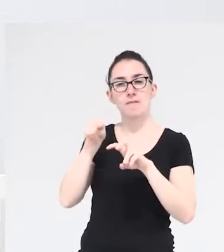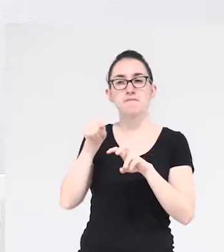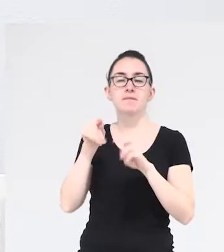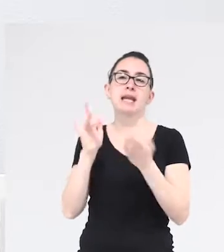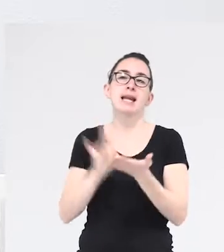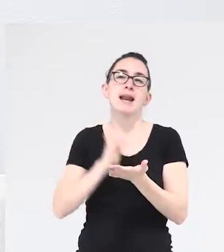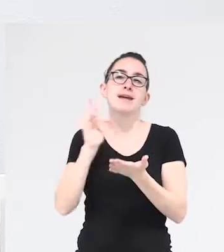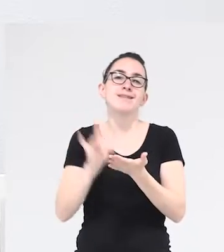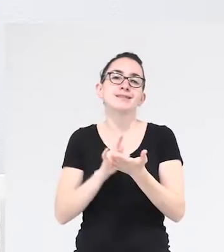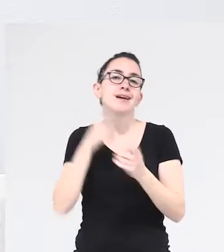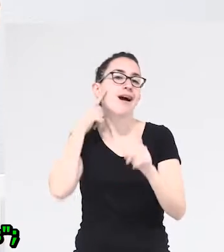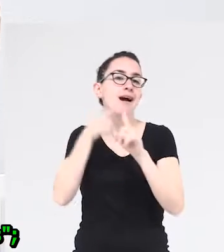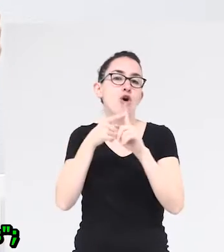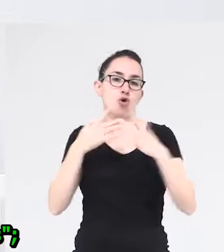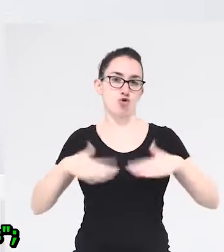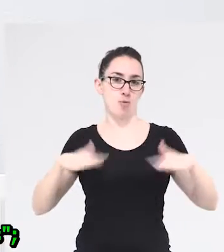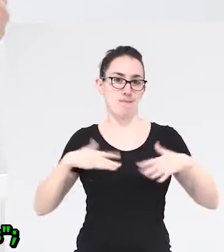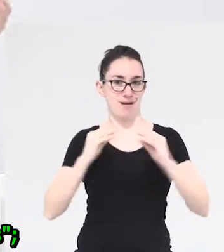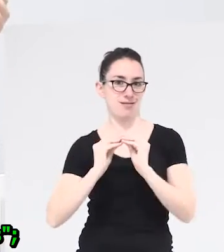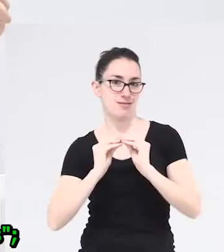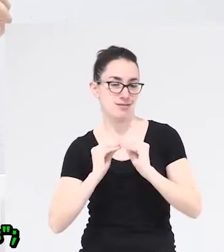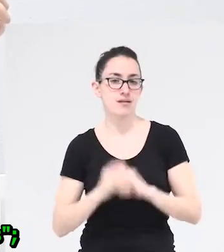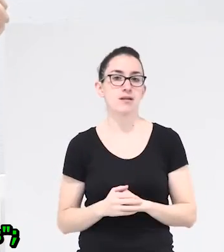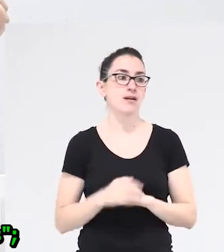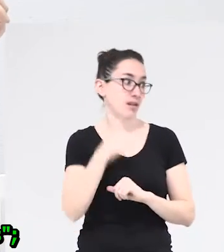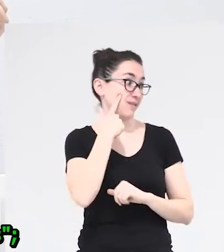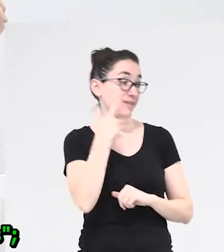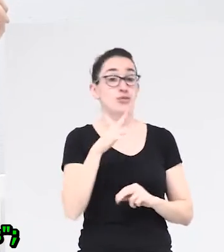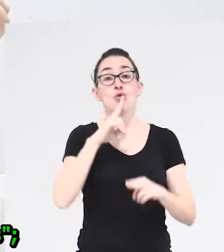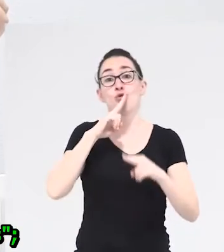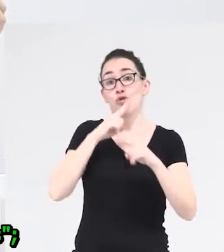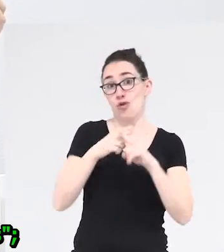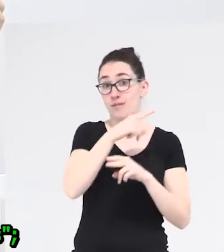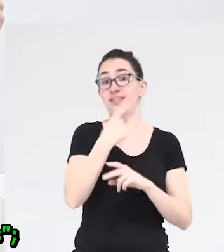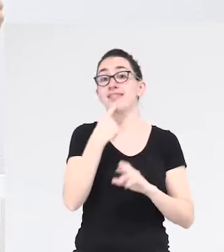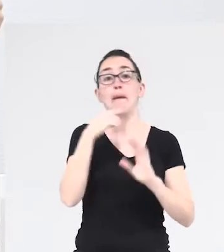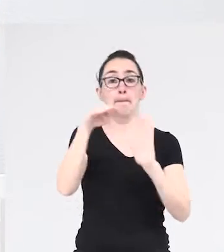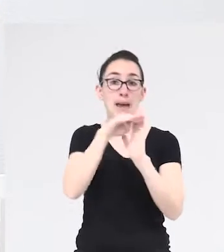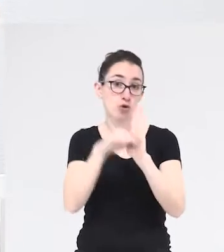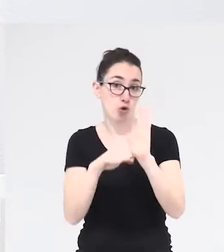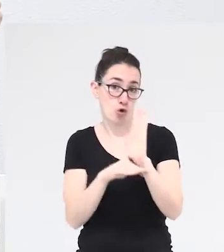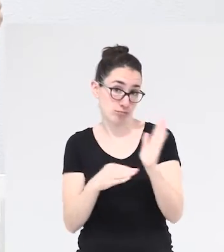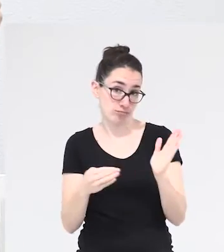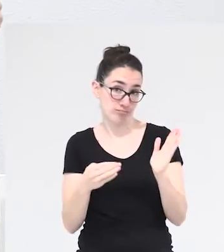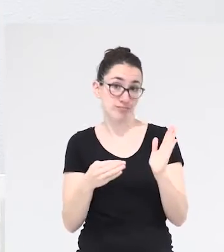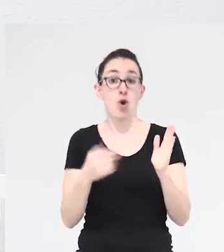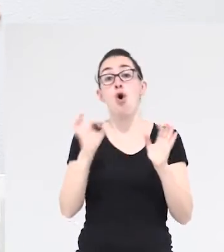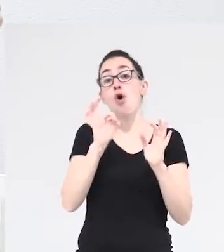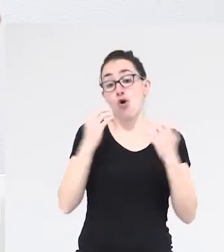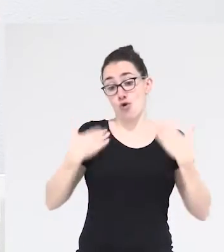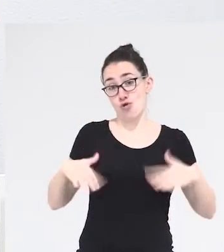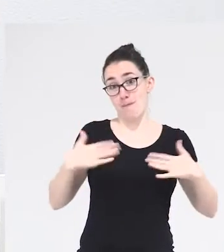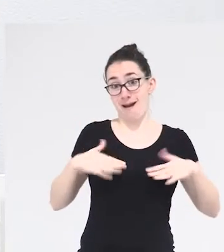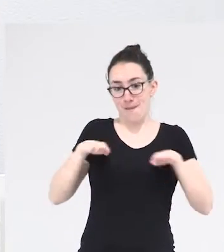revista para confeccionar ropa, ¿no? Bueno, fíjense que el nombre concretamente se llama Patrones, además, o sea, es un nombre bien,